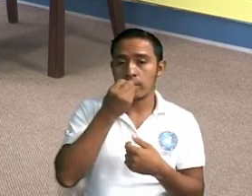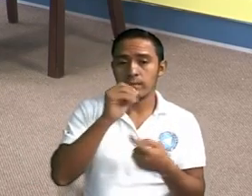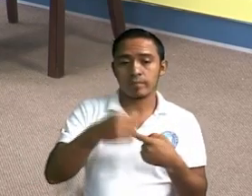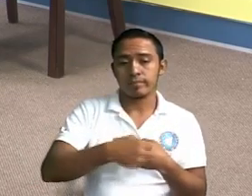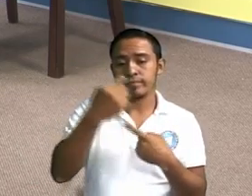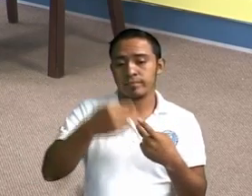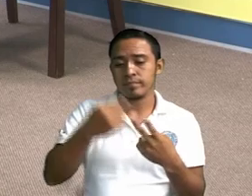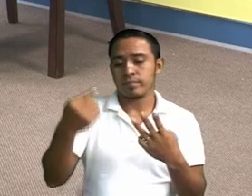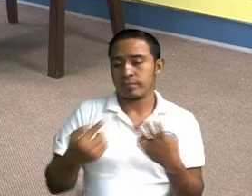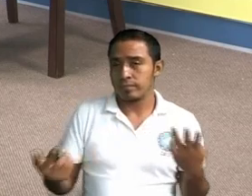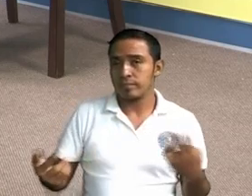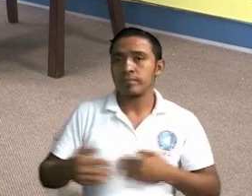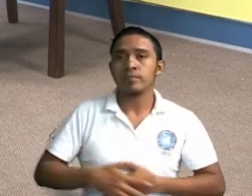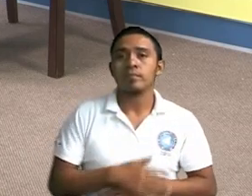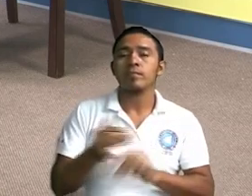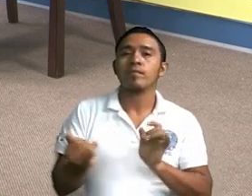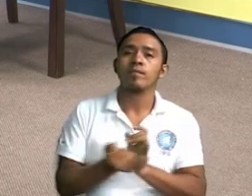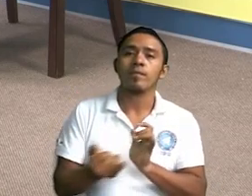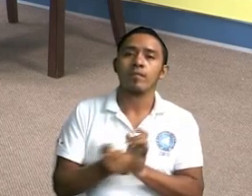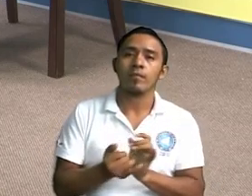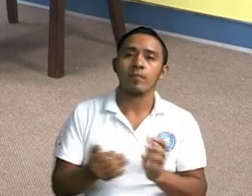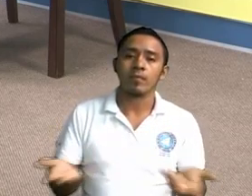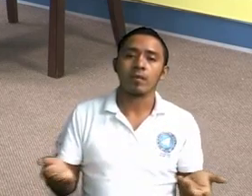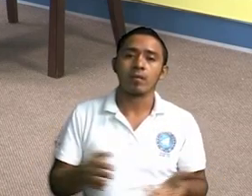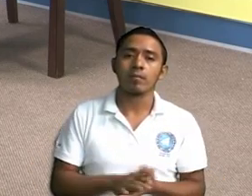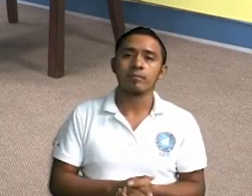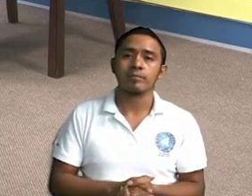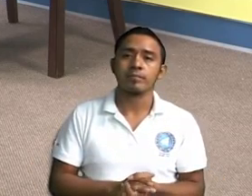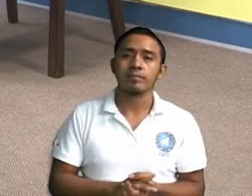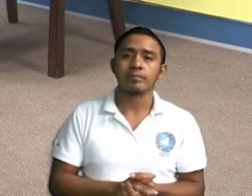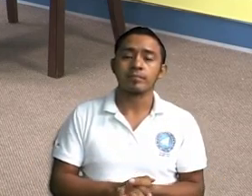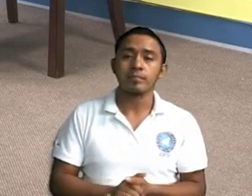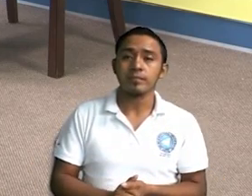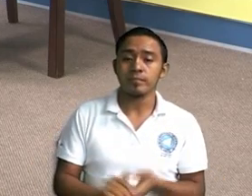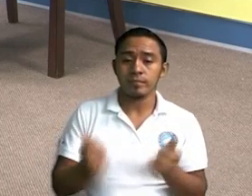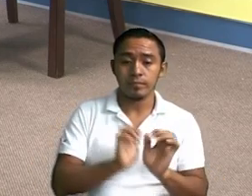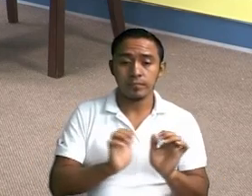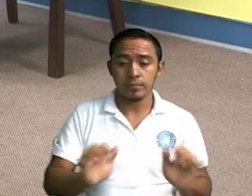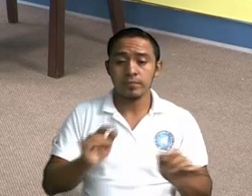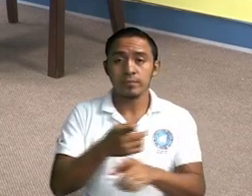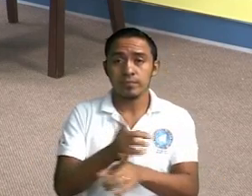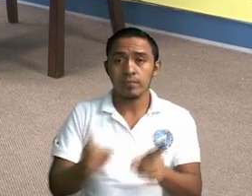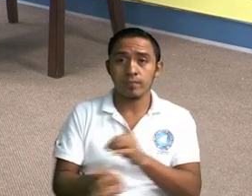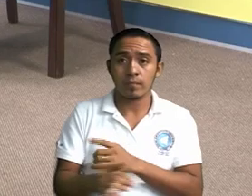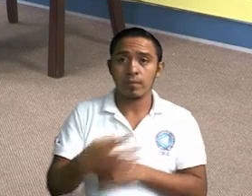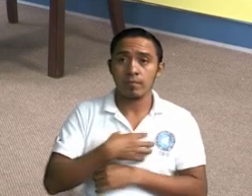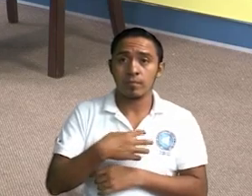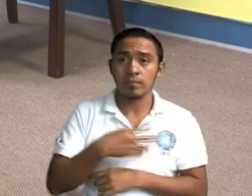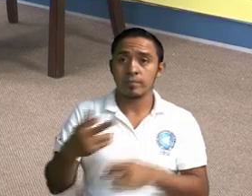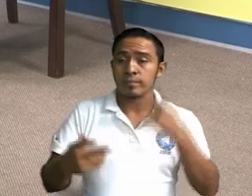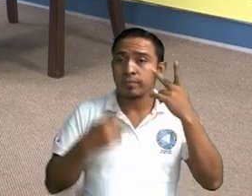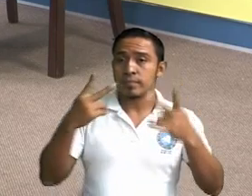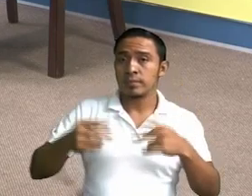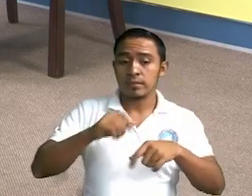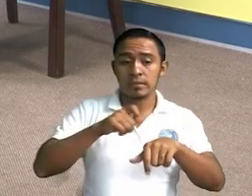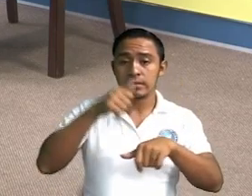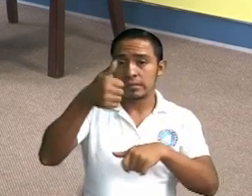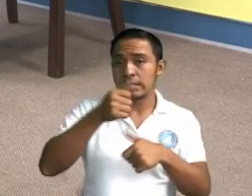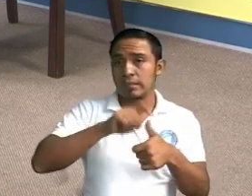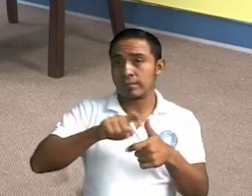incluso con los y las indicaciones son de que ellos deben de tener su primera visita al dentista a los seis meses